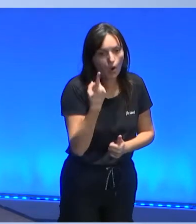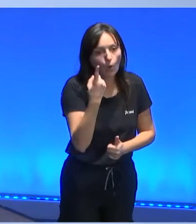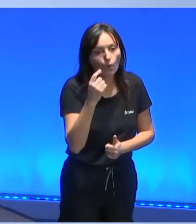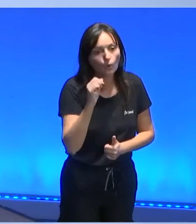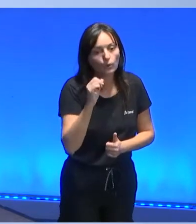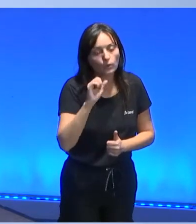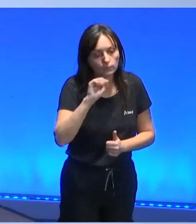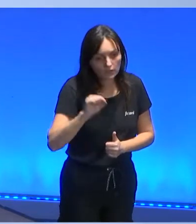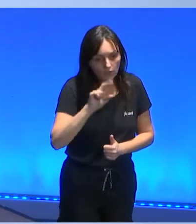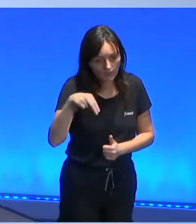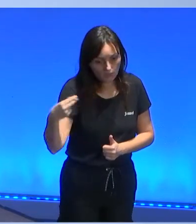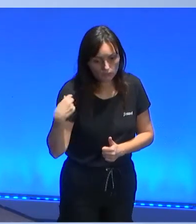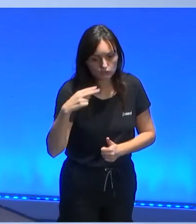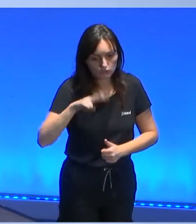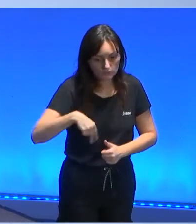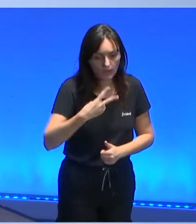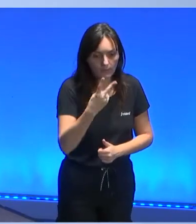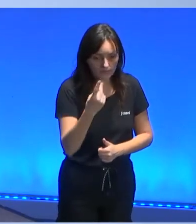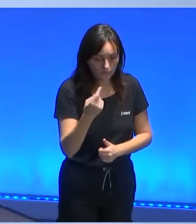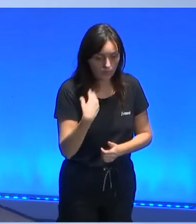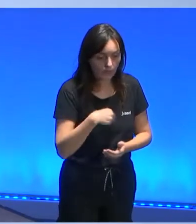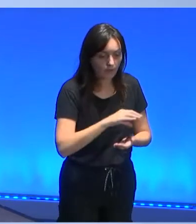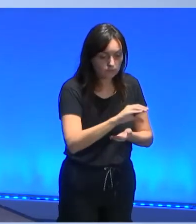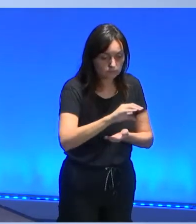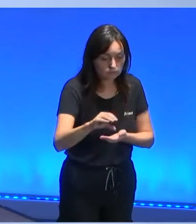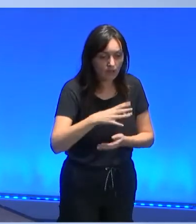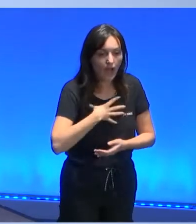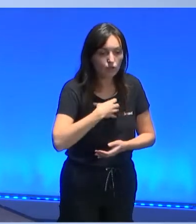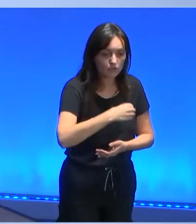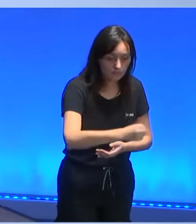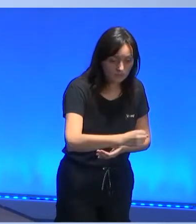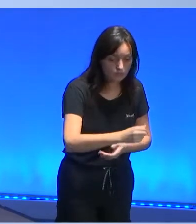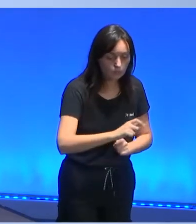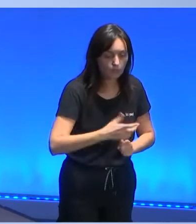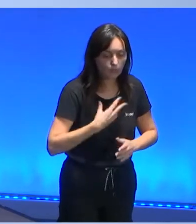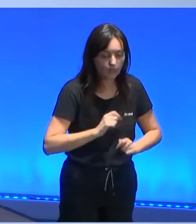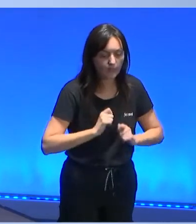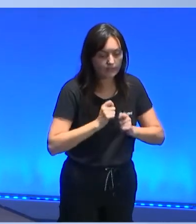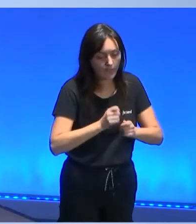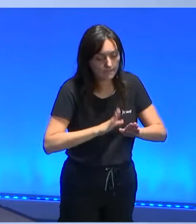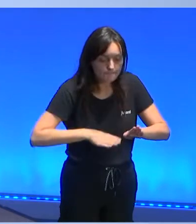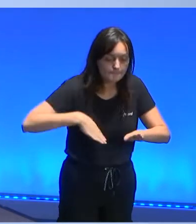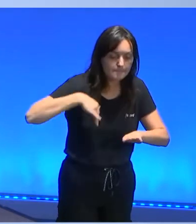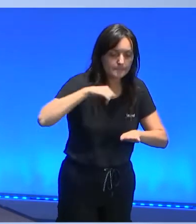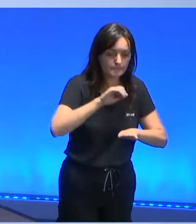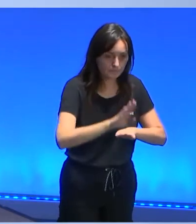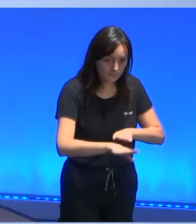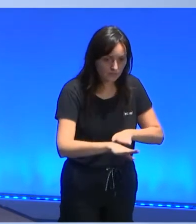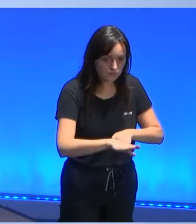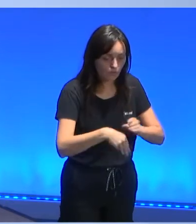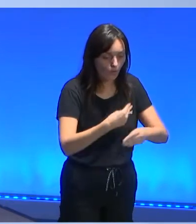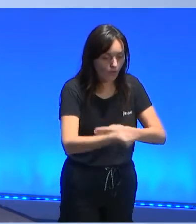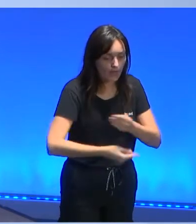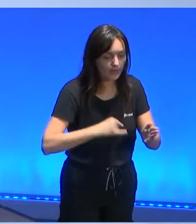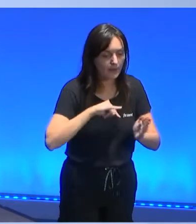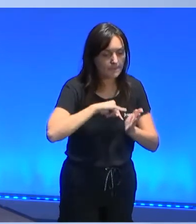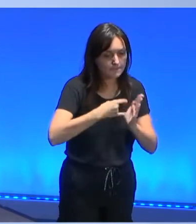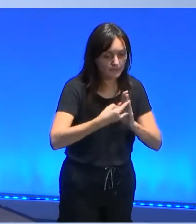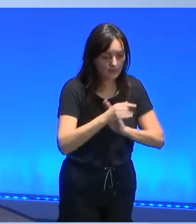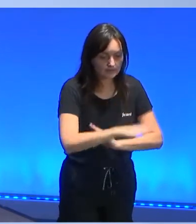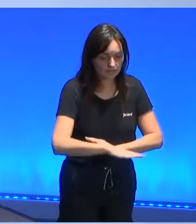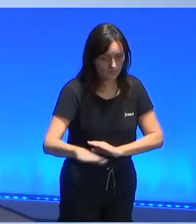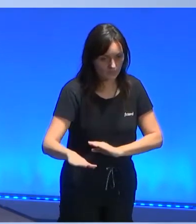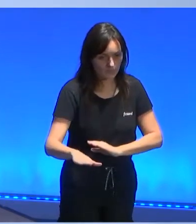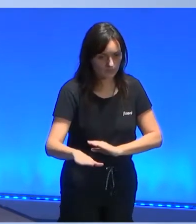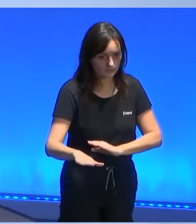el 2021, para que los ayuntamientos pudieran dar tranquilamente el paso de tener planes de infancia y